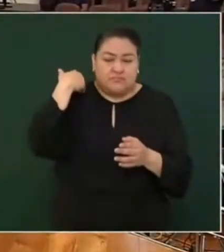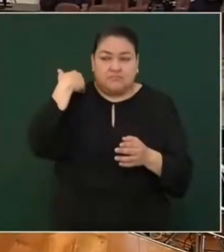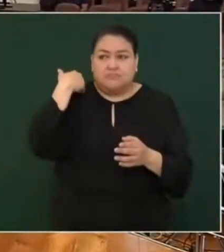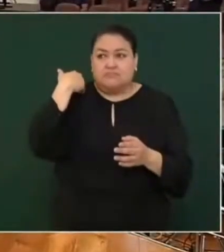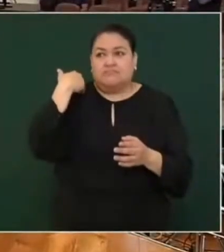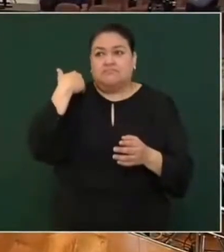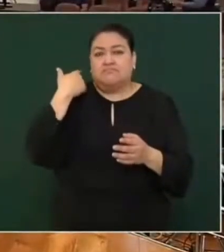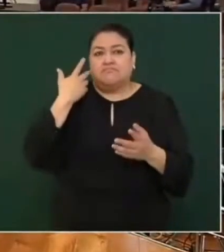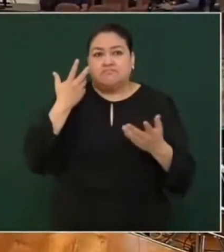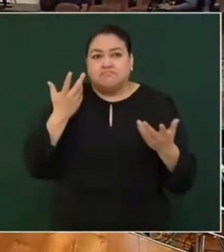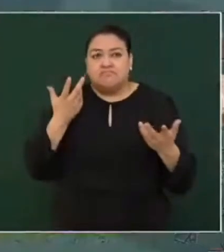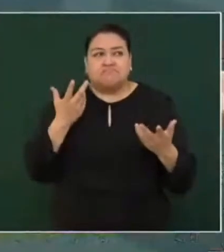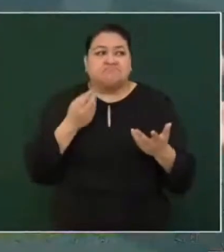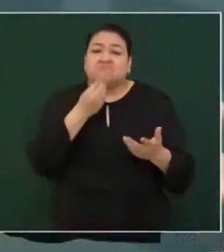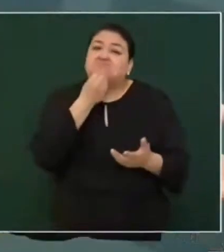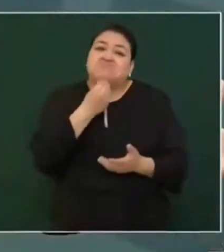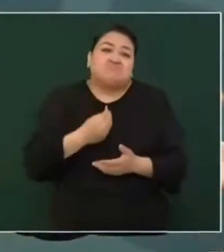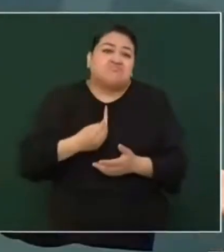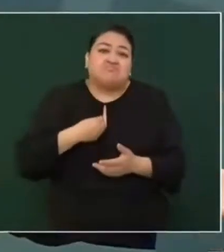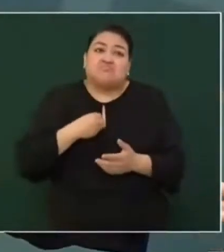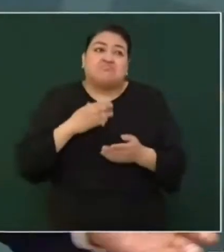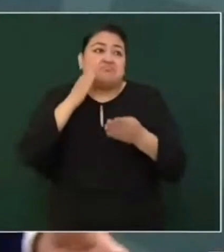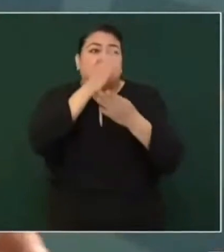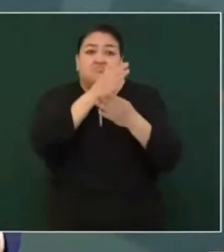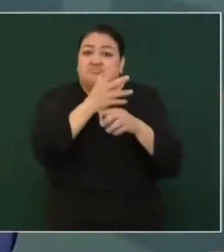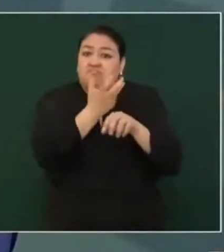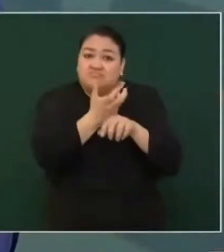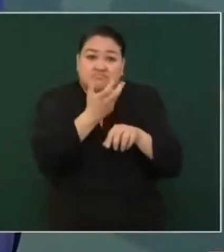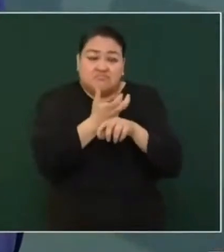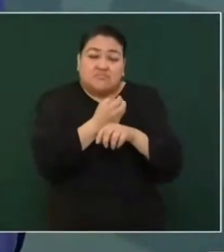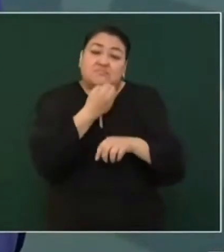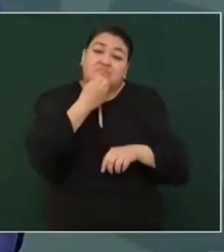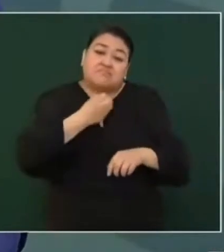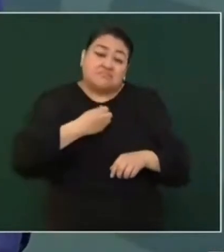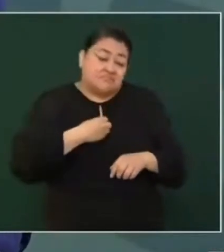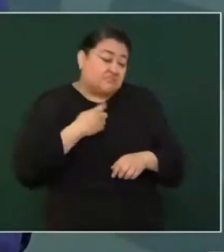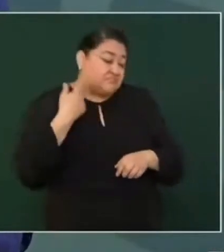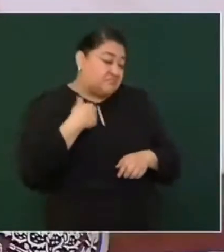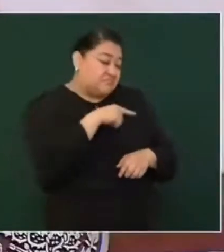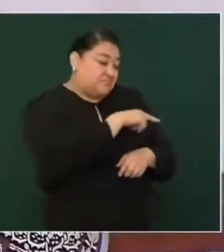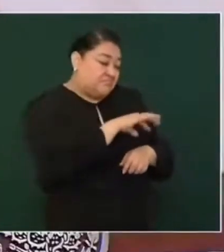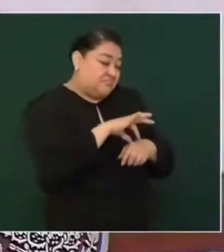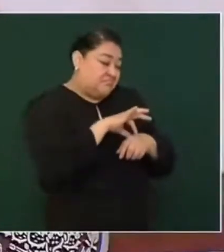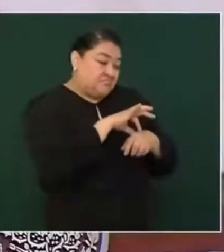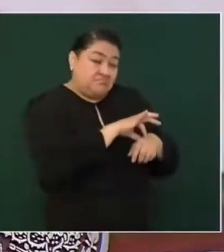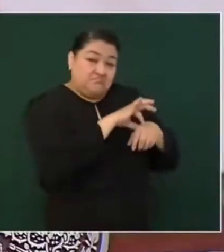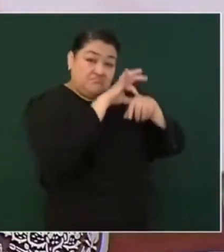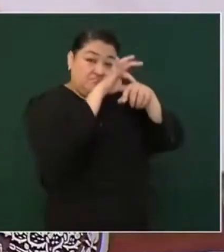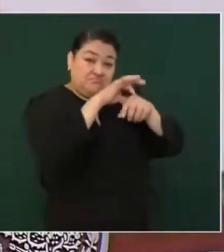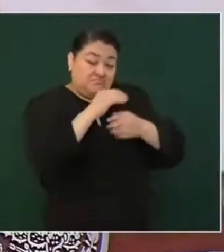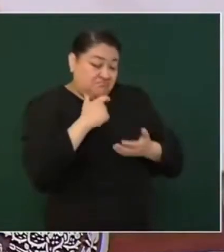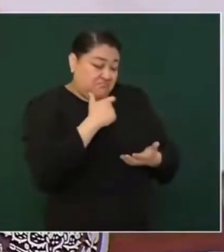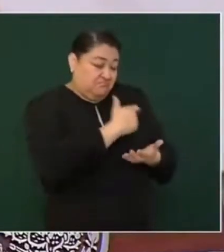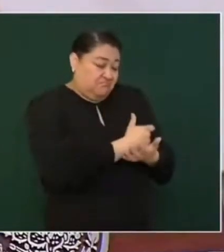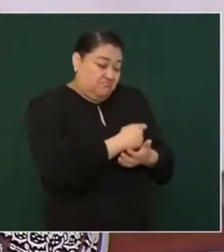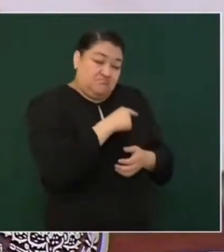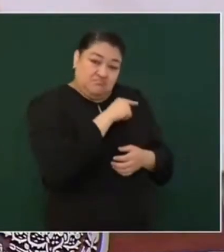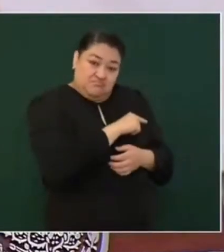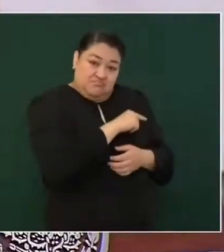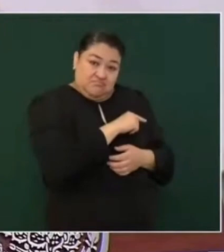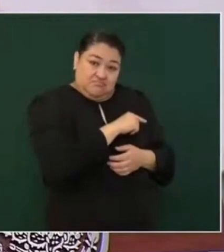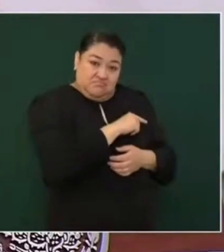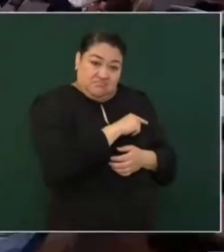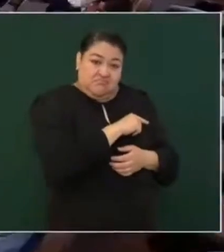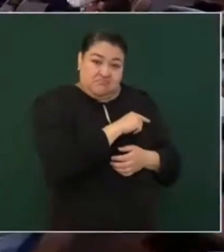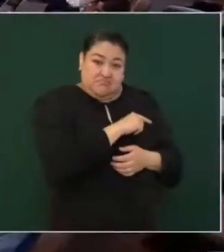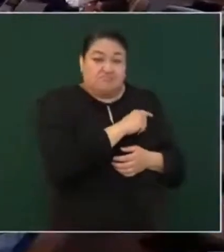era la única posibilidad que existía para llegar a Estados Unidos,